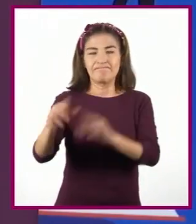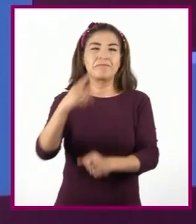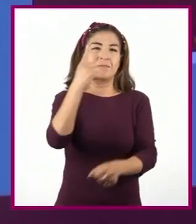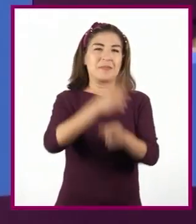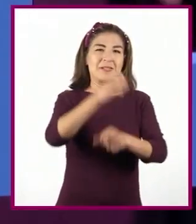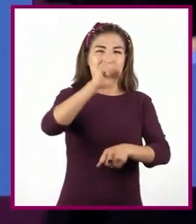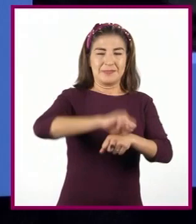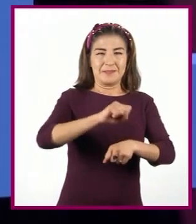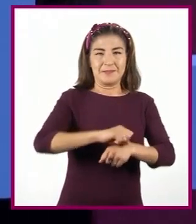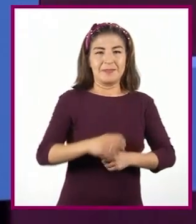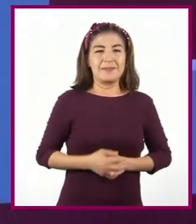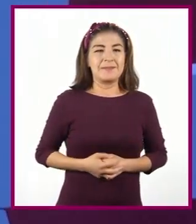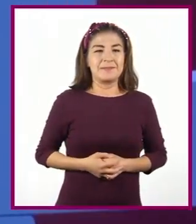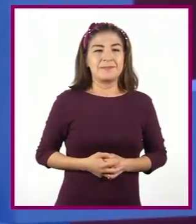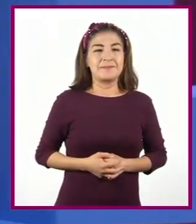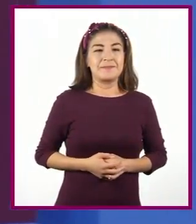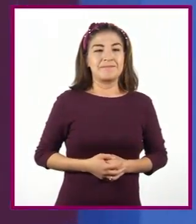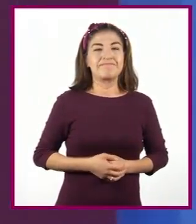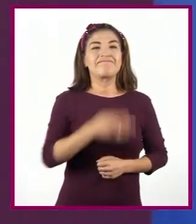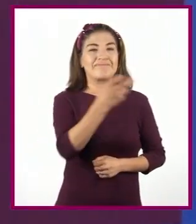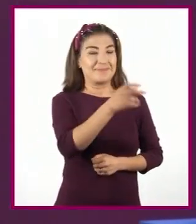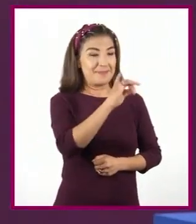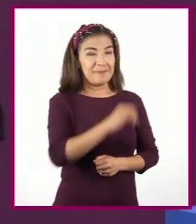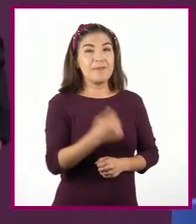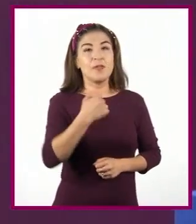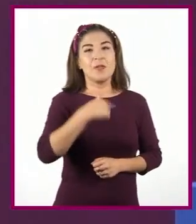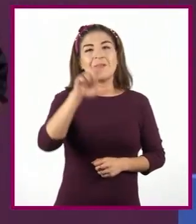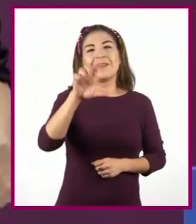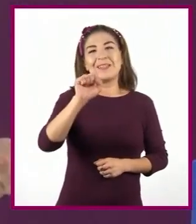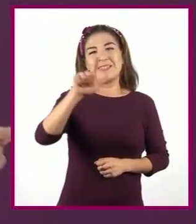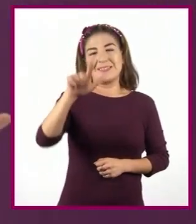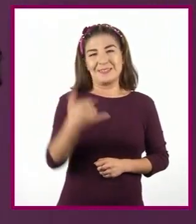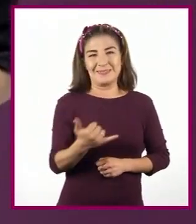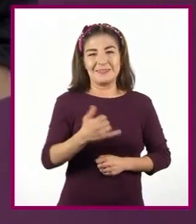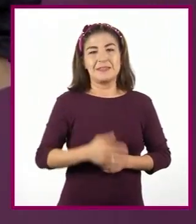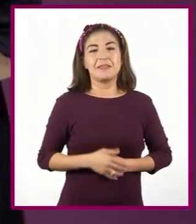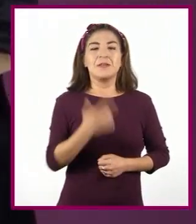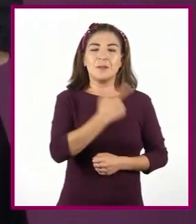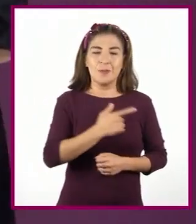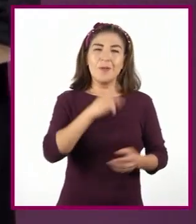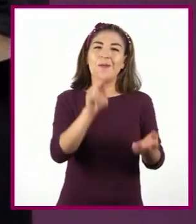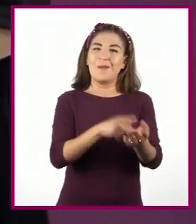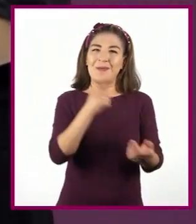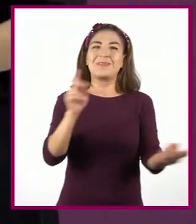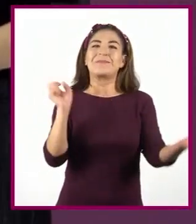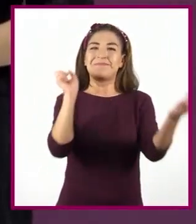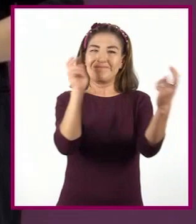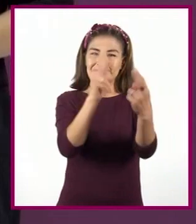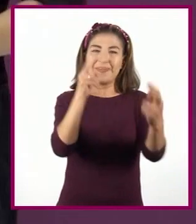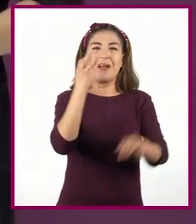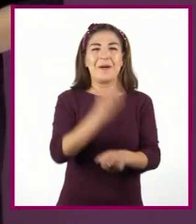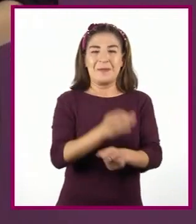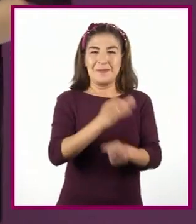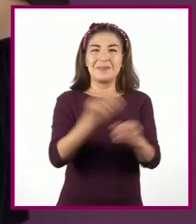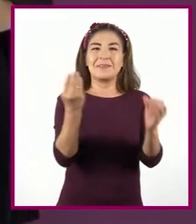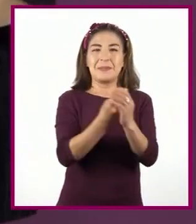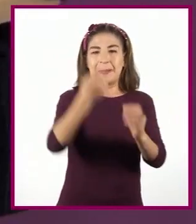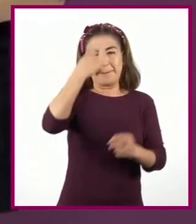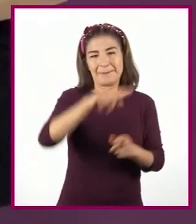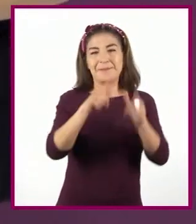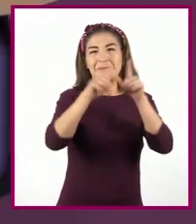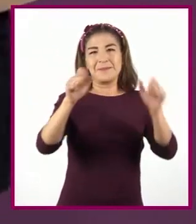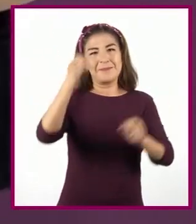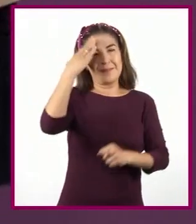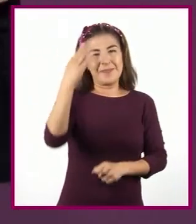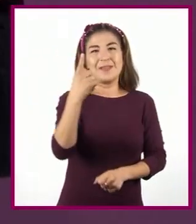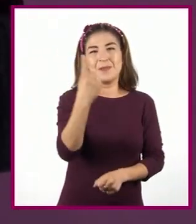secundaria. Así es, y yo soy Leslie Mendívil y es un gusto encontrarnos de nuevo en una sesión más para Lengua Materna